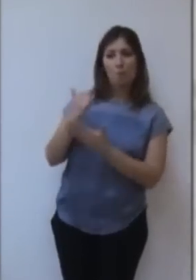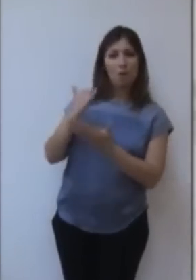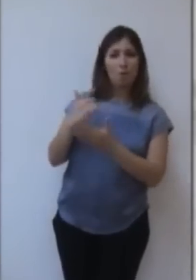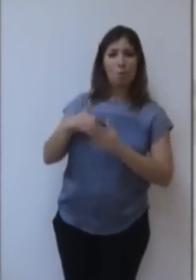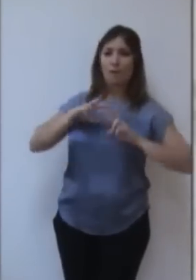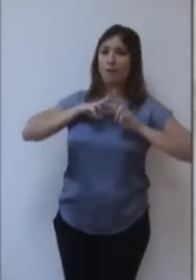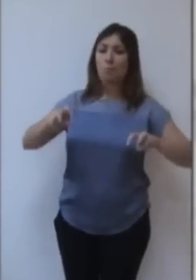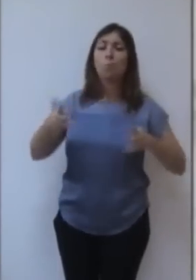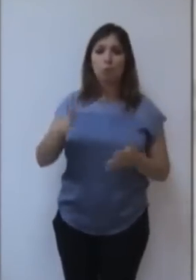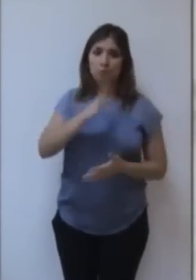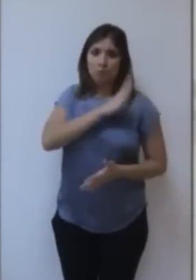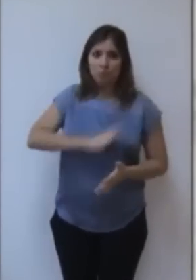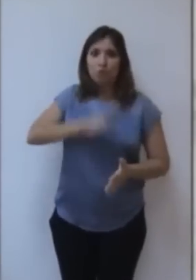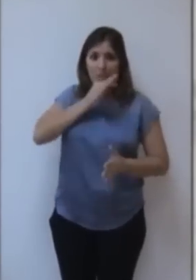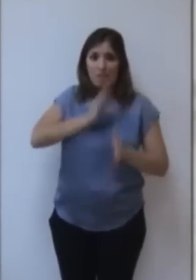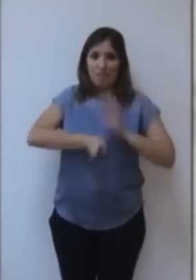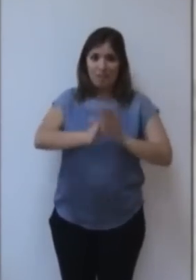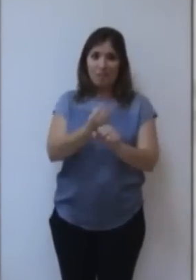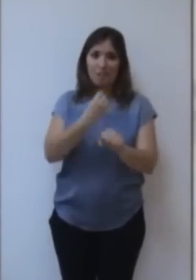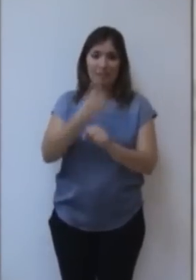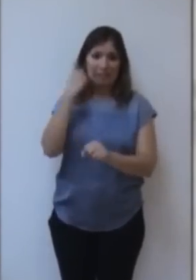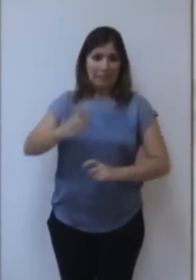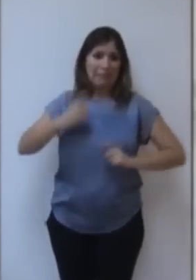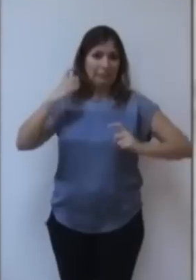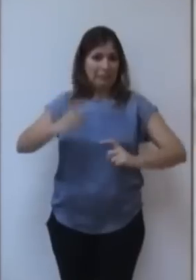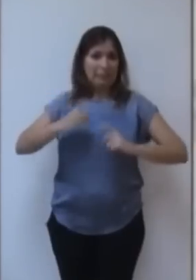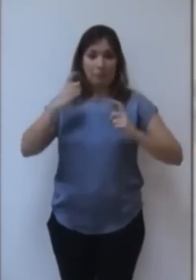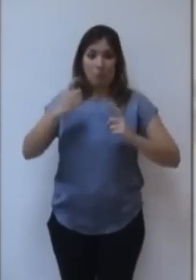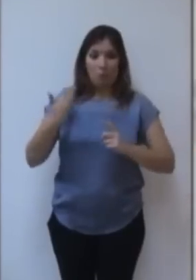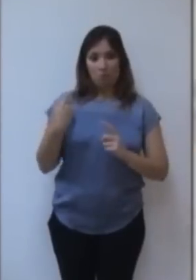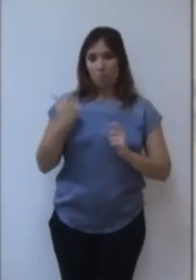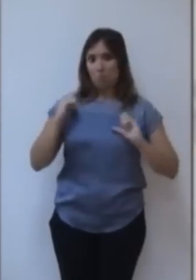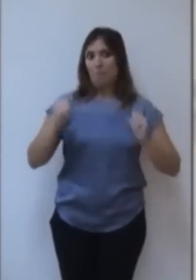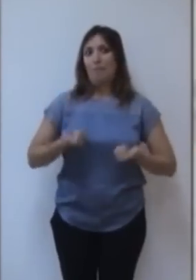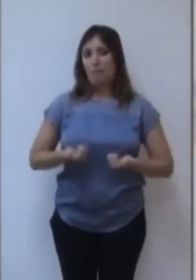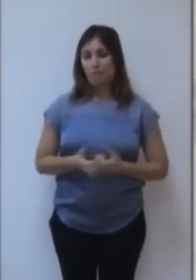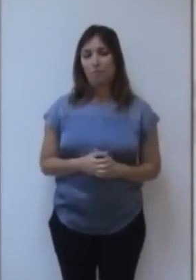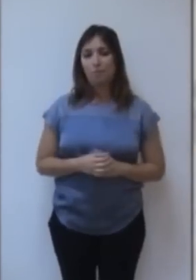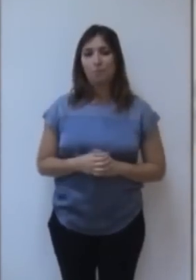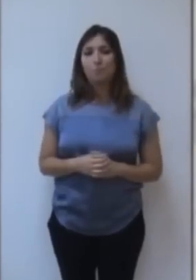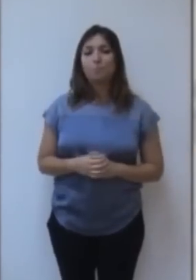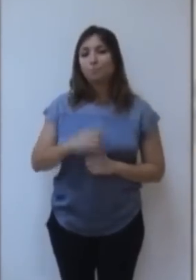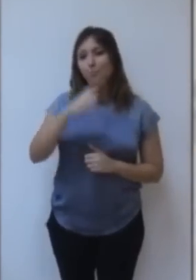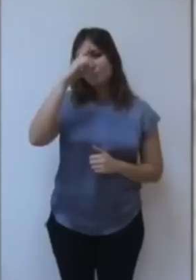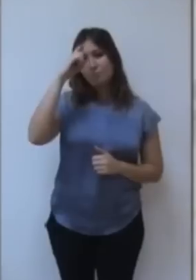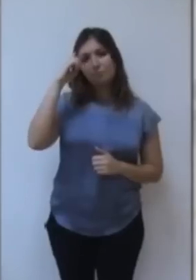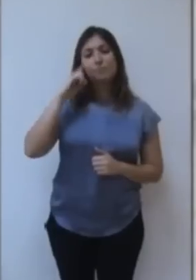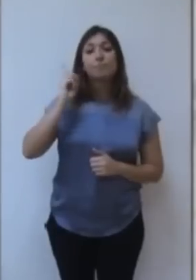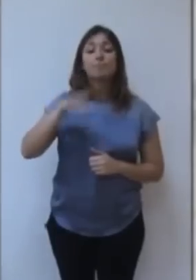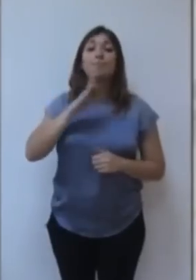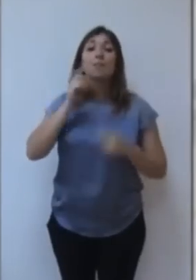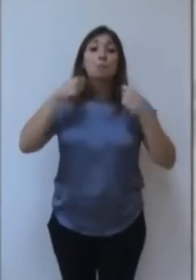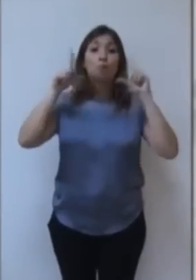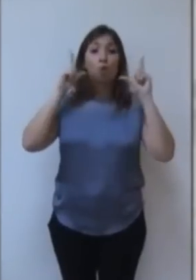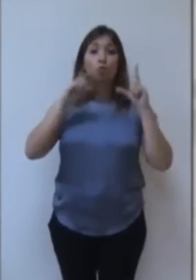algo en lo que estamos trabajando, intentando mejorarlo, porque estamos empezando. Y bueno, luego también tenemos blogs